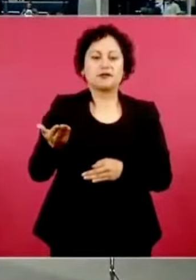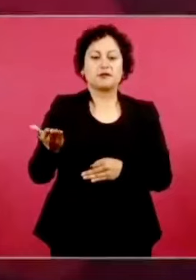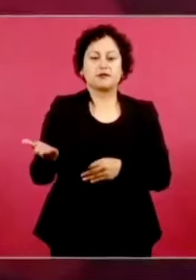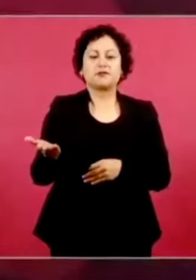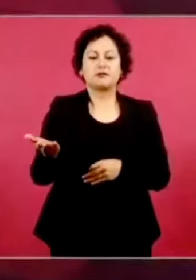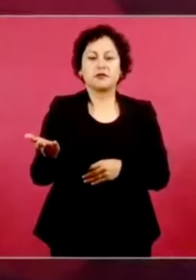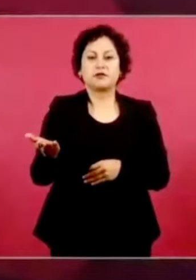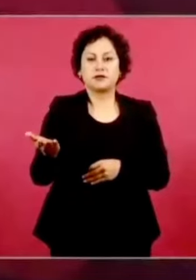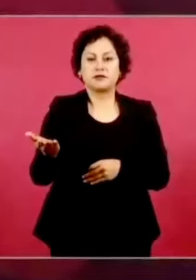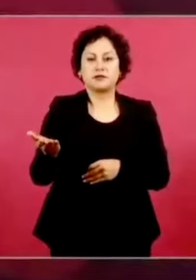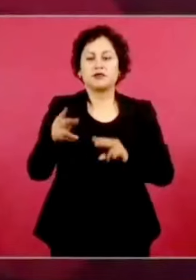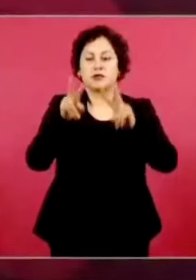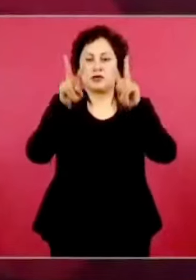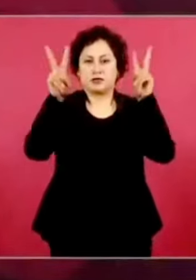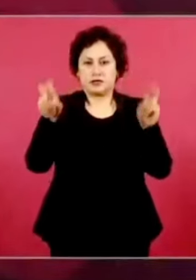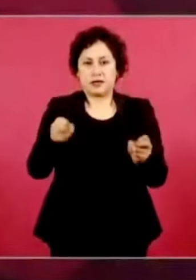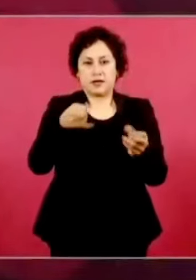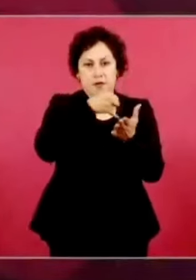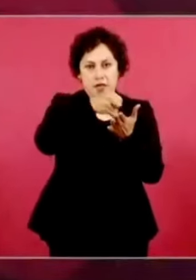lo de los agricultores, ¿sí?